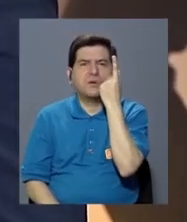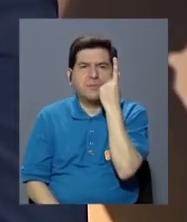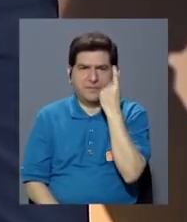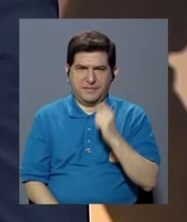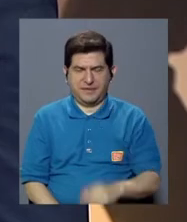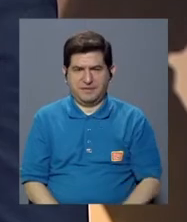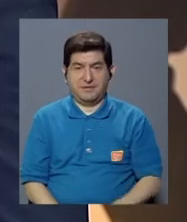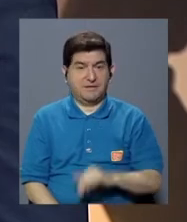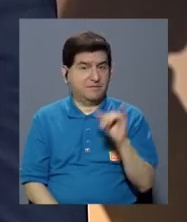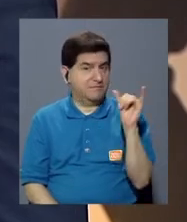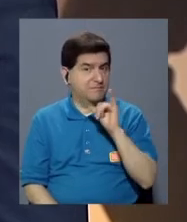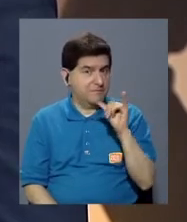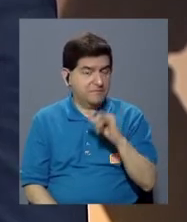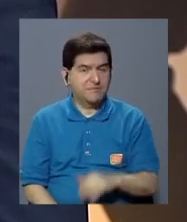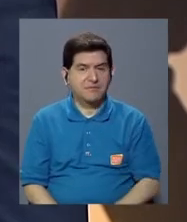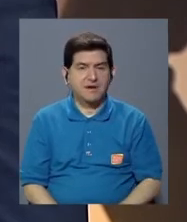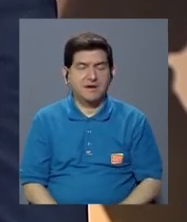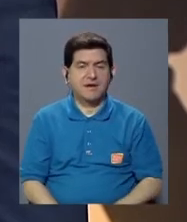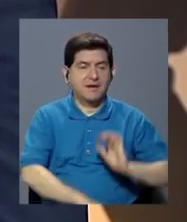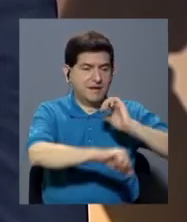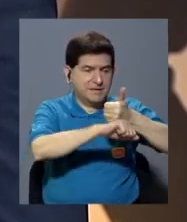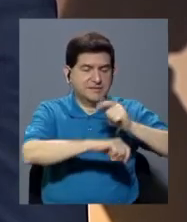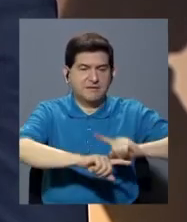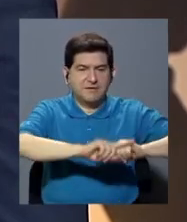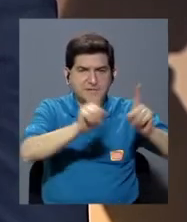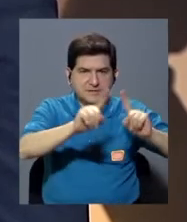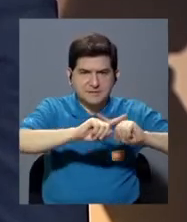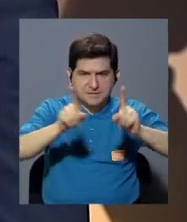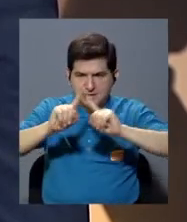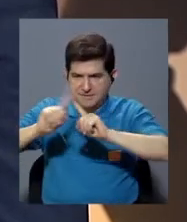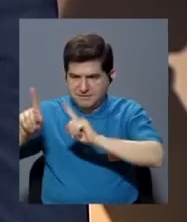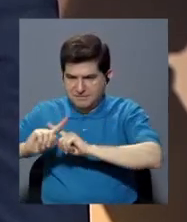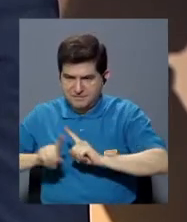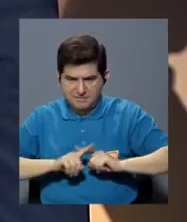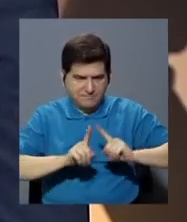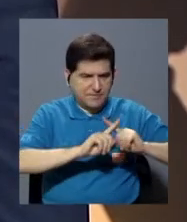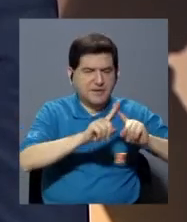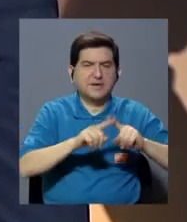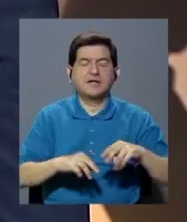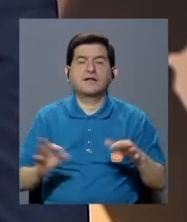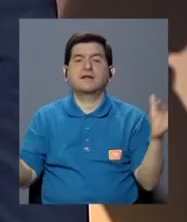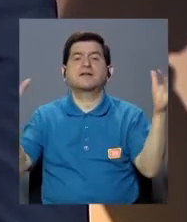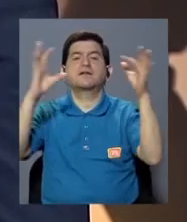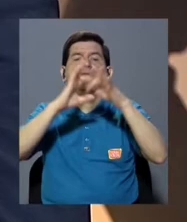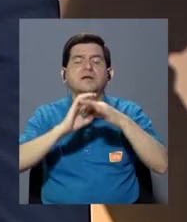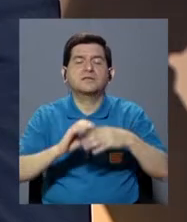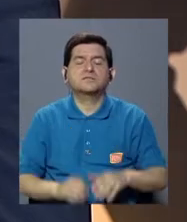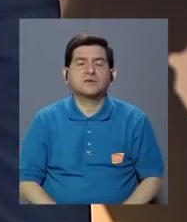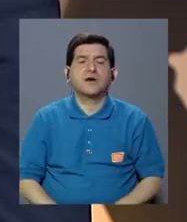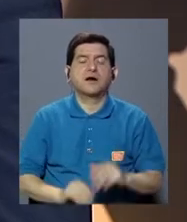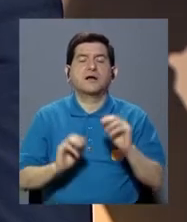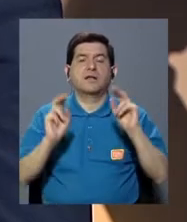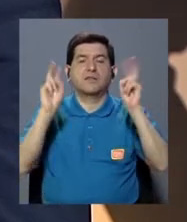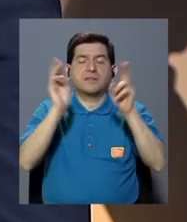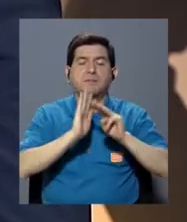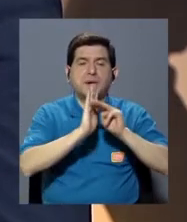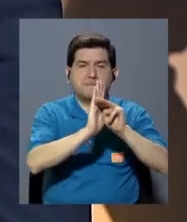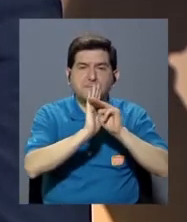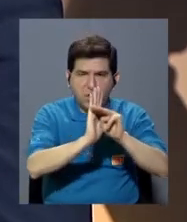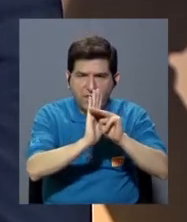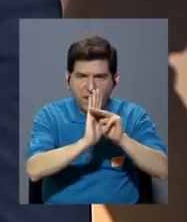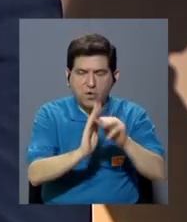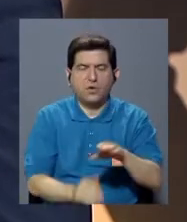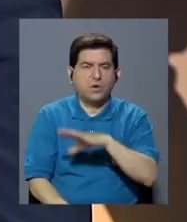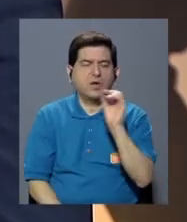comprender efectivamente que también hay que hacer diferenciaciones en relación con el tema del modelo